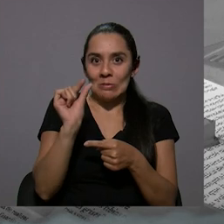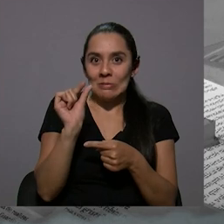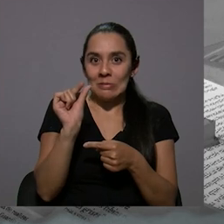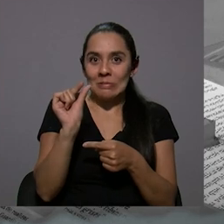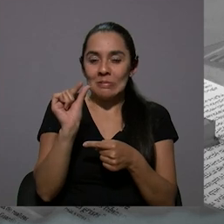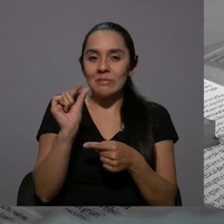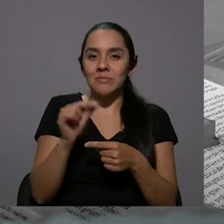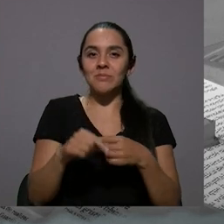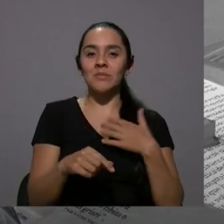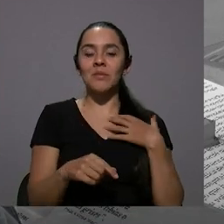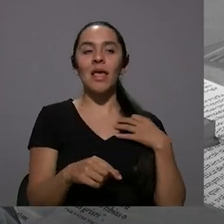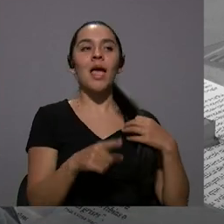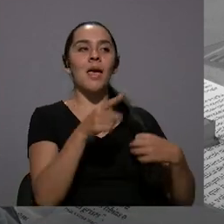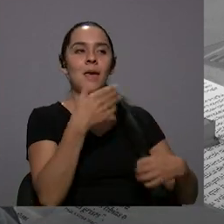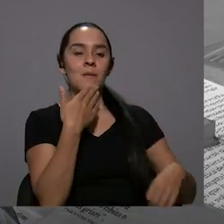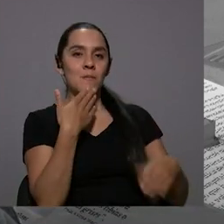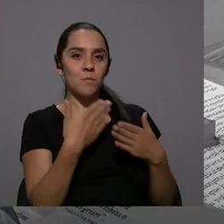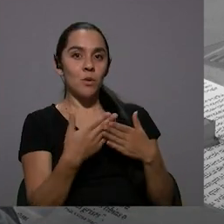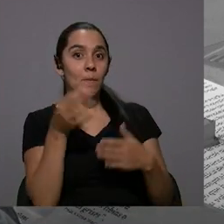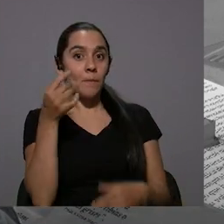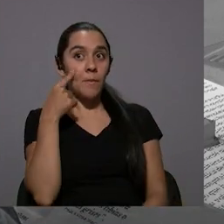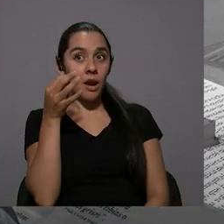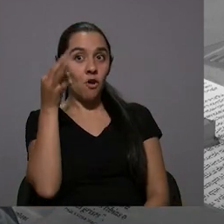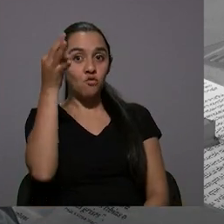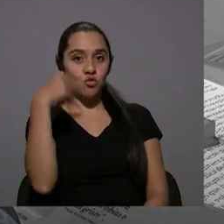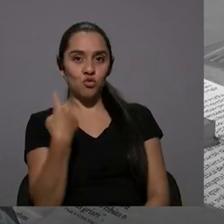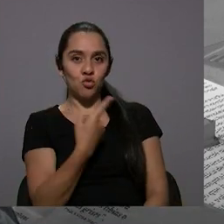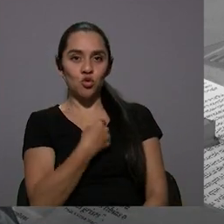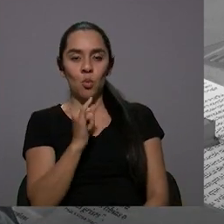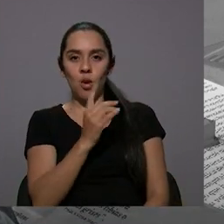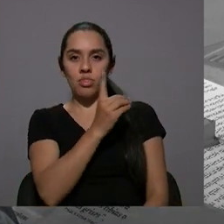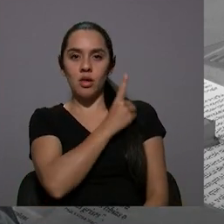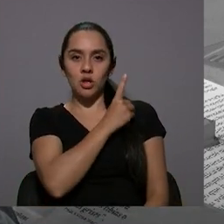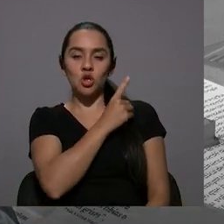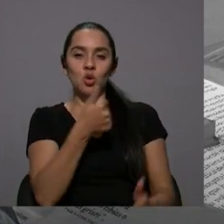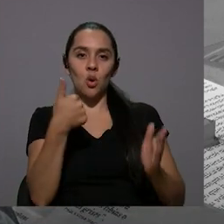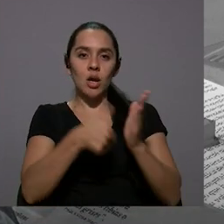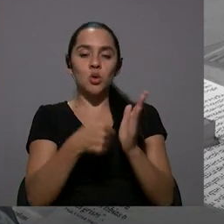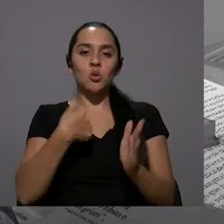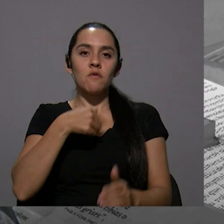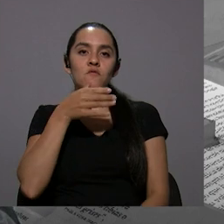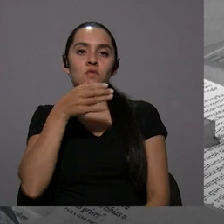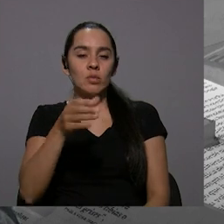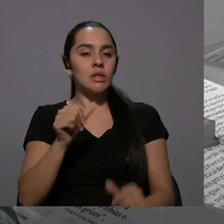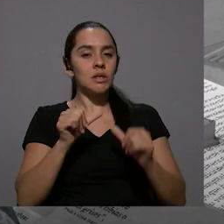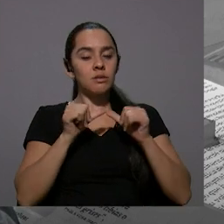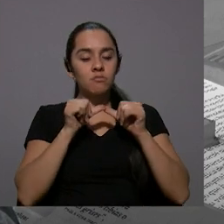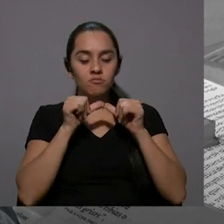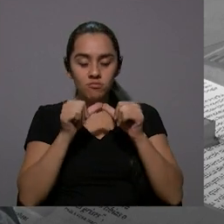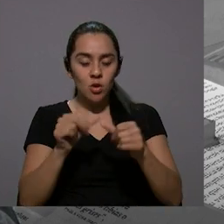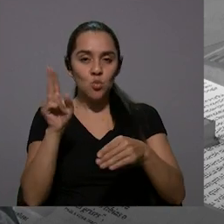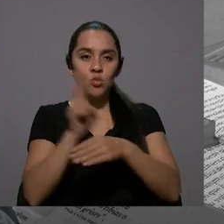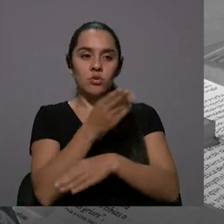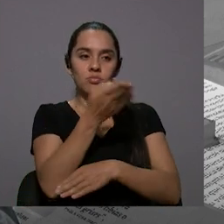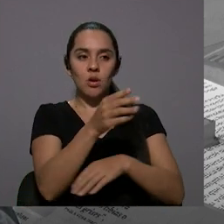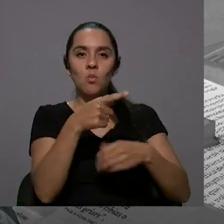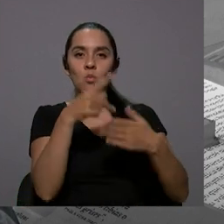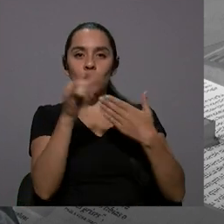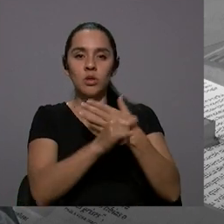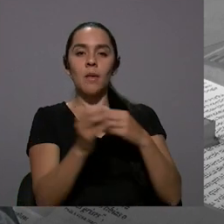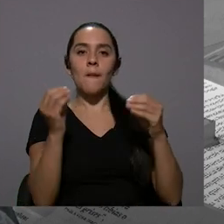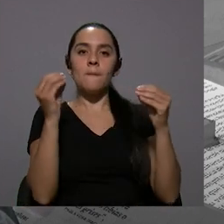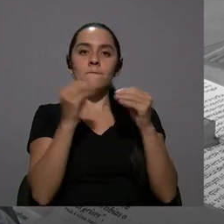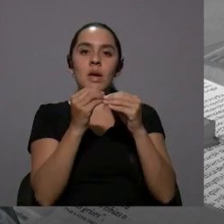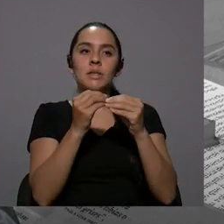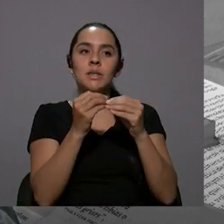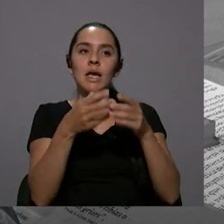también Bueno lo que hay para el futuro nosotros como dirección electoral recomendaríamos seguir adelante con el proyecto ya con una muestra